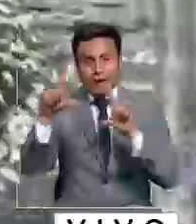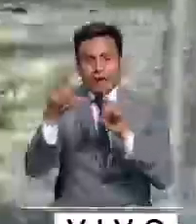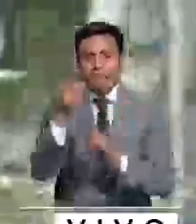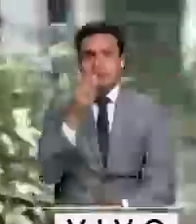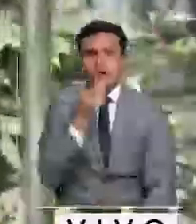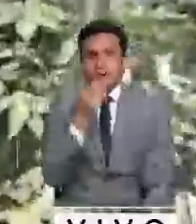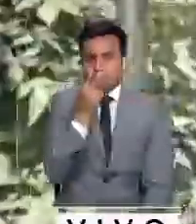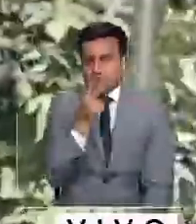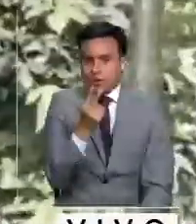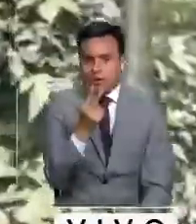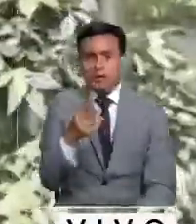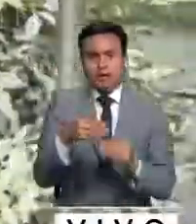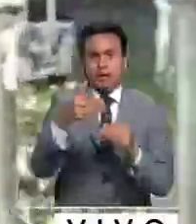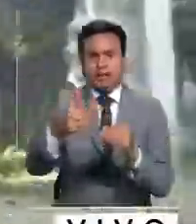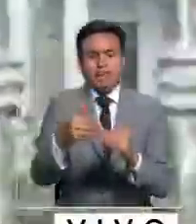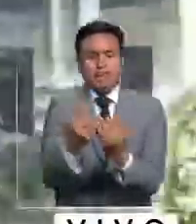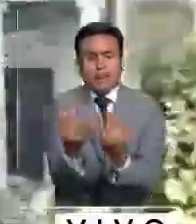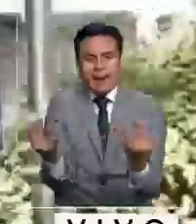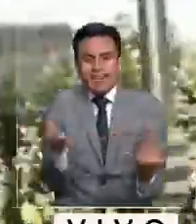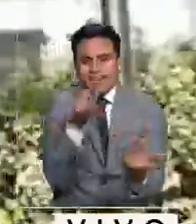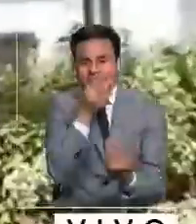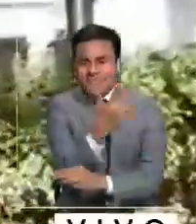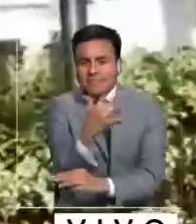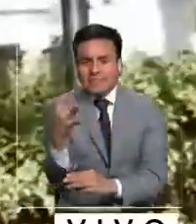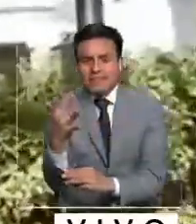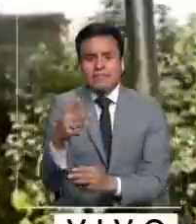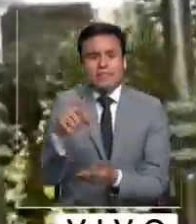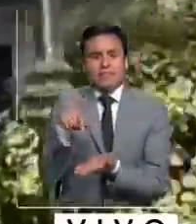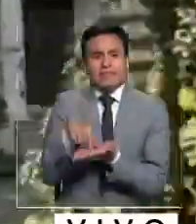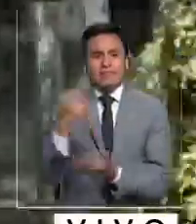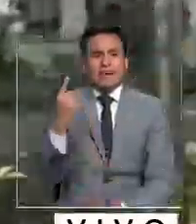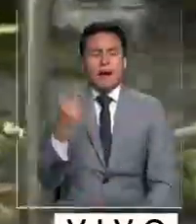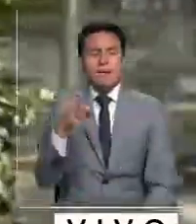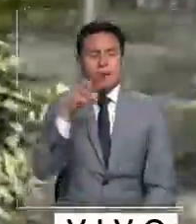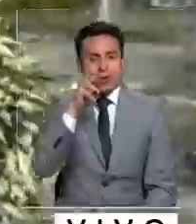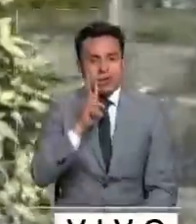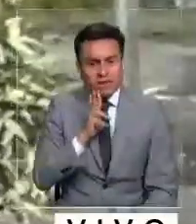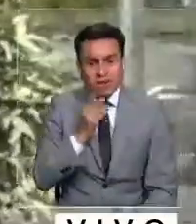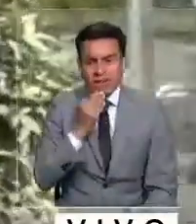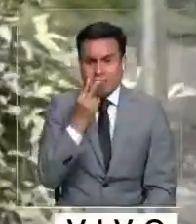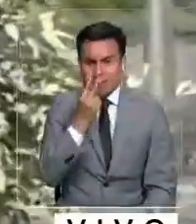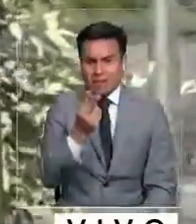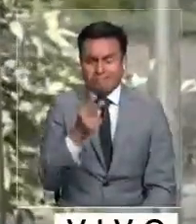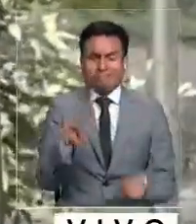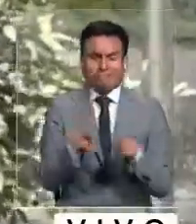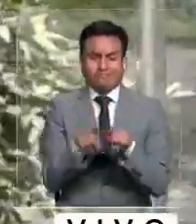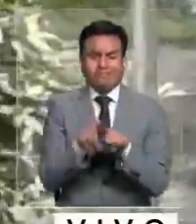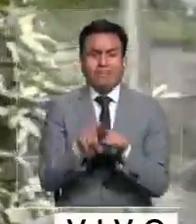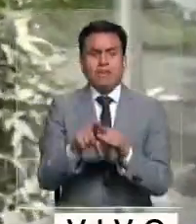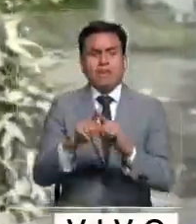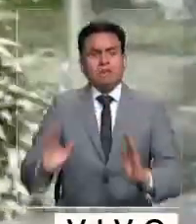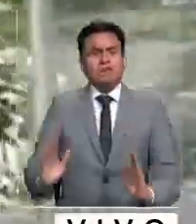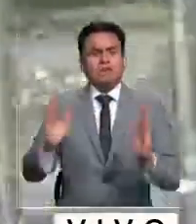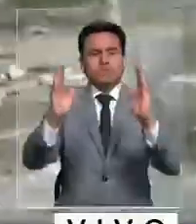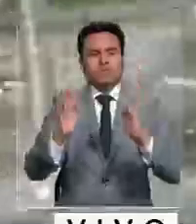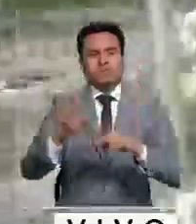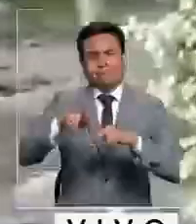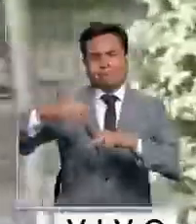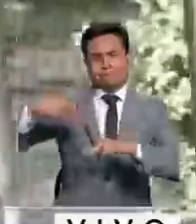de un incendio en el antejardín de la sede que está en ese lugar de la Universidad Pedro de Valdivia. Estamos hablando de un edificio patrimonial del